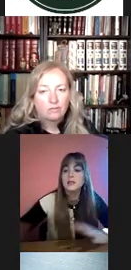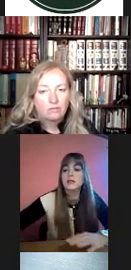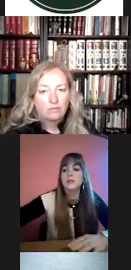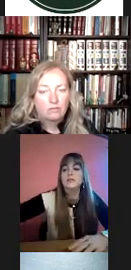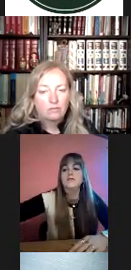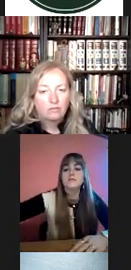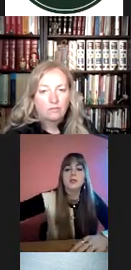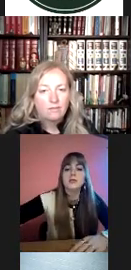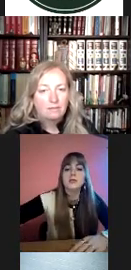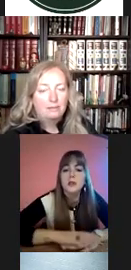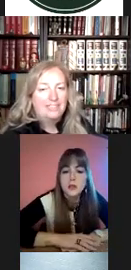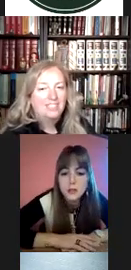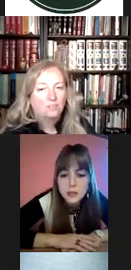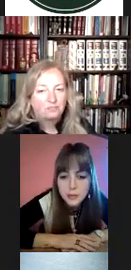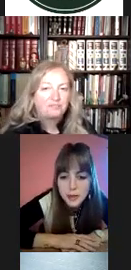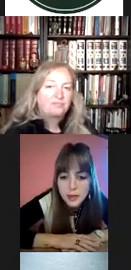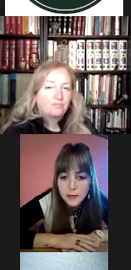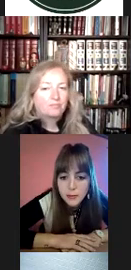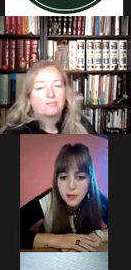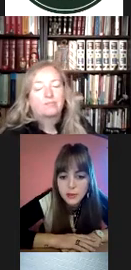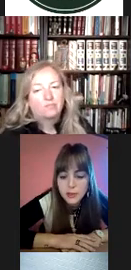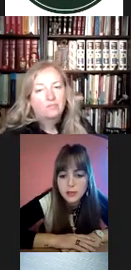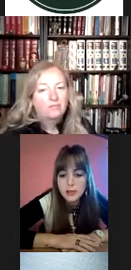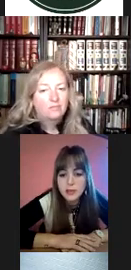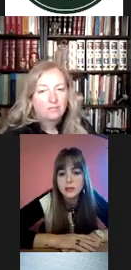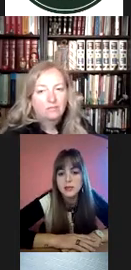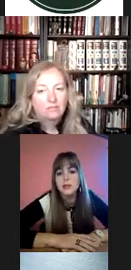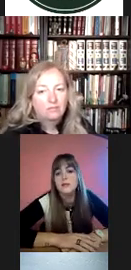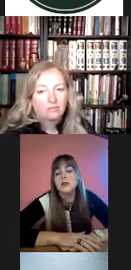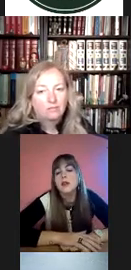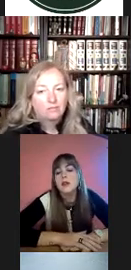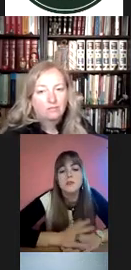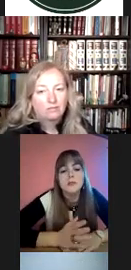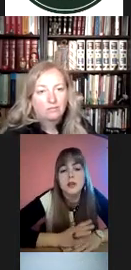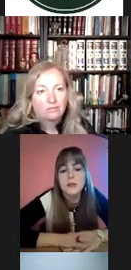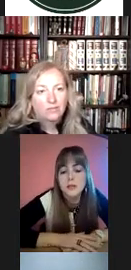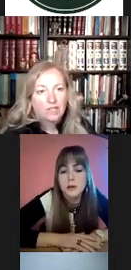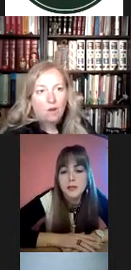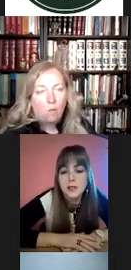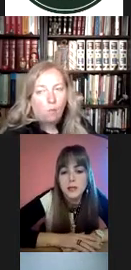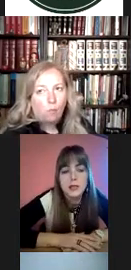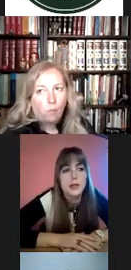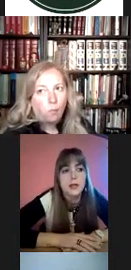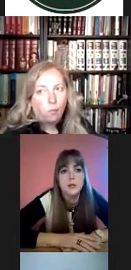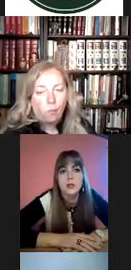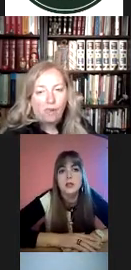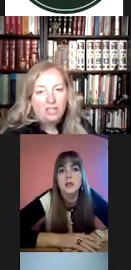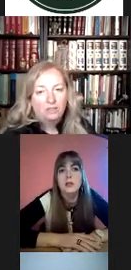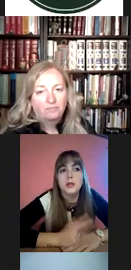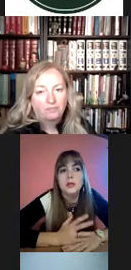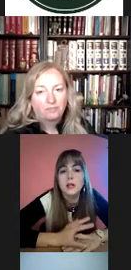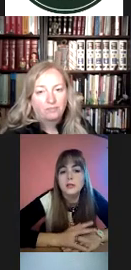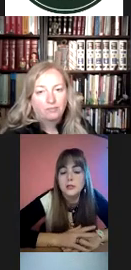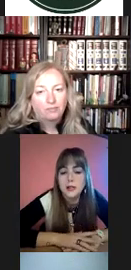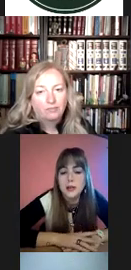charlas, ¿cómo es el tema de las firmas? ¿Cuántas se necesitan? Y qué. No, las firmas básicamente es para demostrar que hay